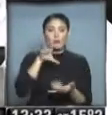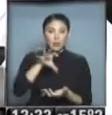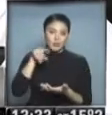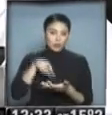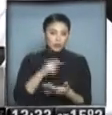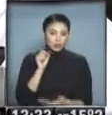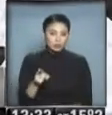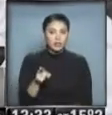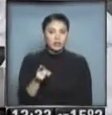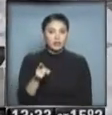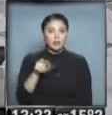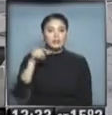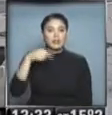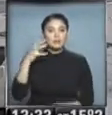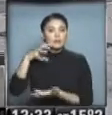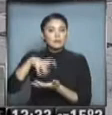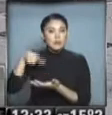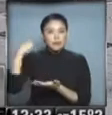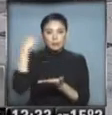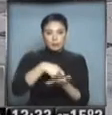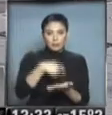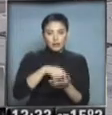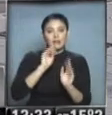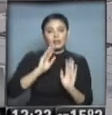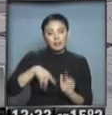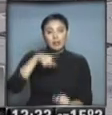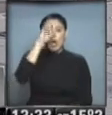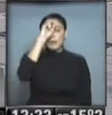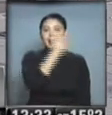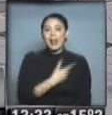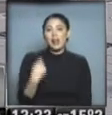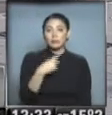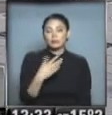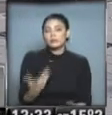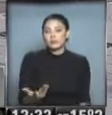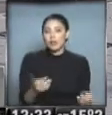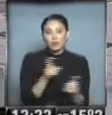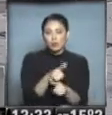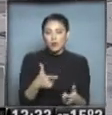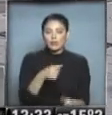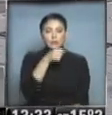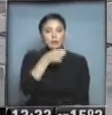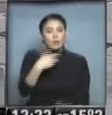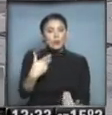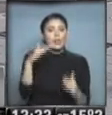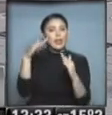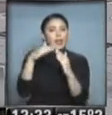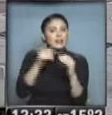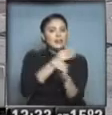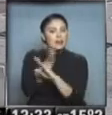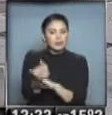aires que es cucaiba y por supuesto en el hospital público así que no no no hay dificultad de volver a su casa